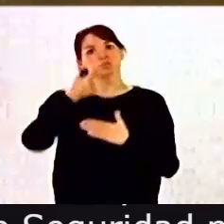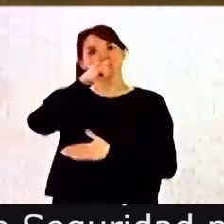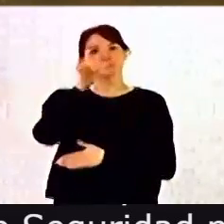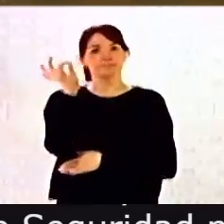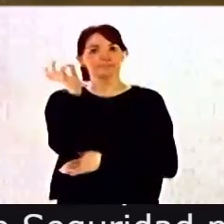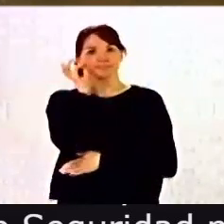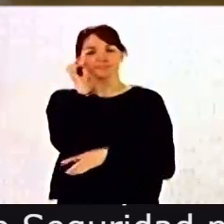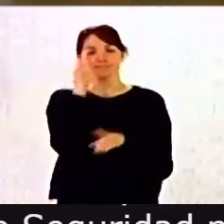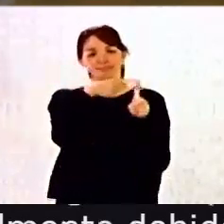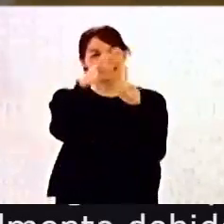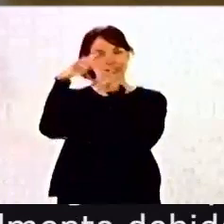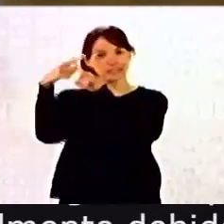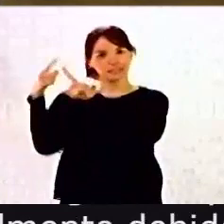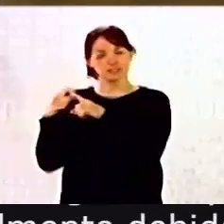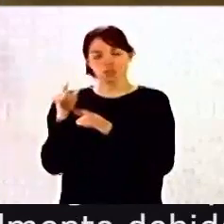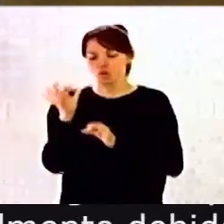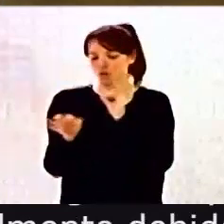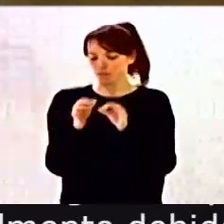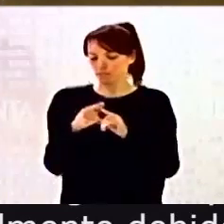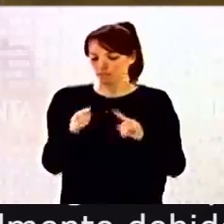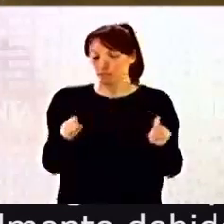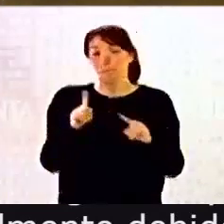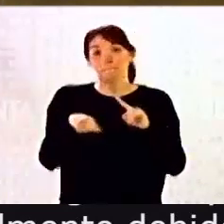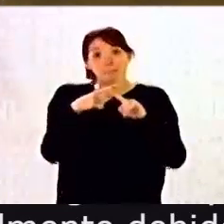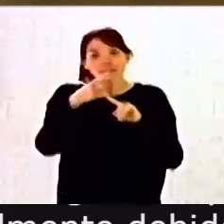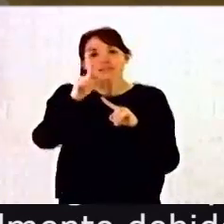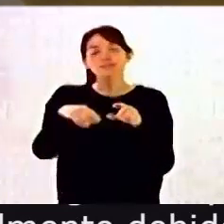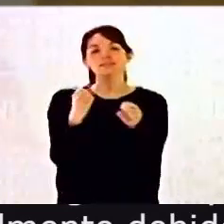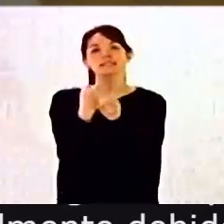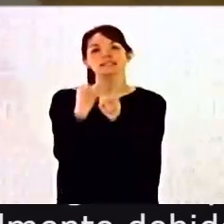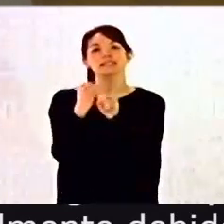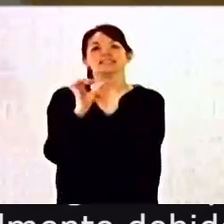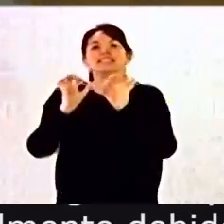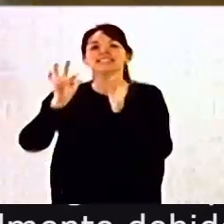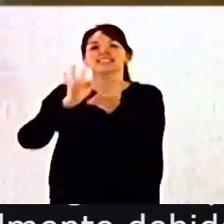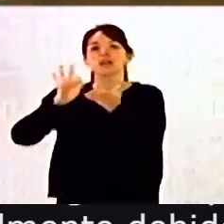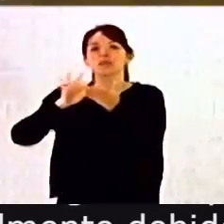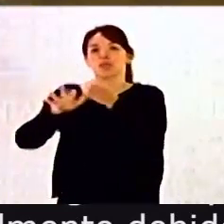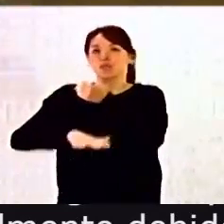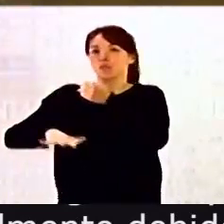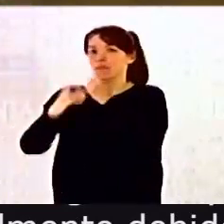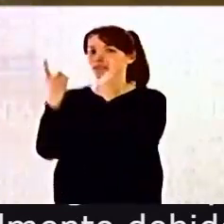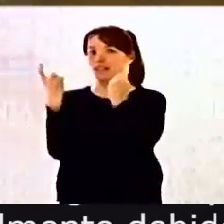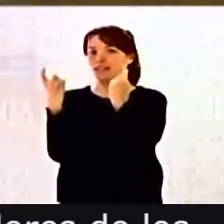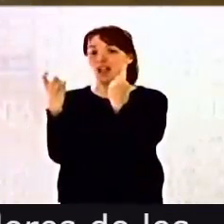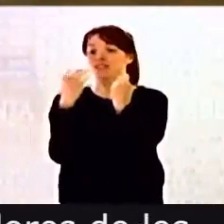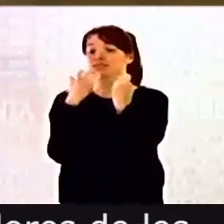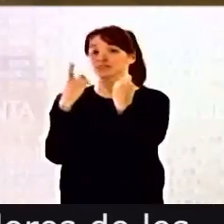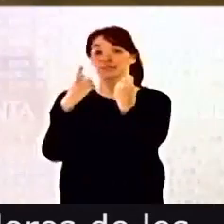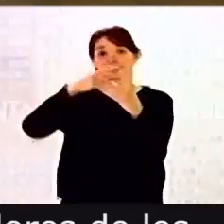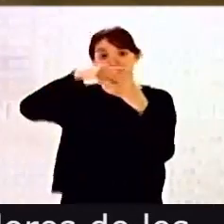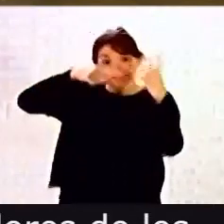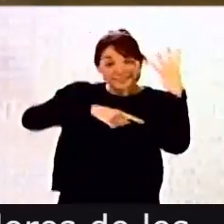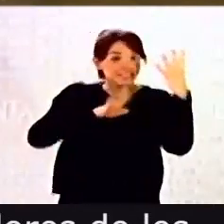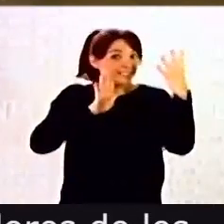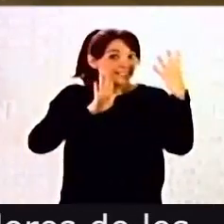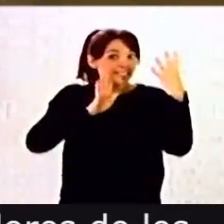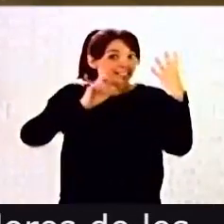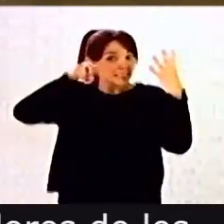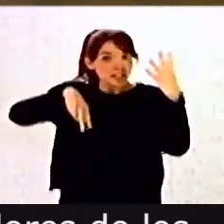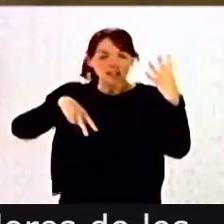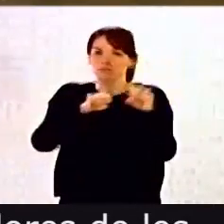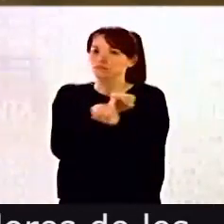diferentes organizaciones y a los trabajadores de los servicios esenciales. Sin ellos sería absolutamente imposible